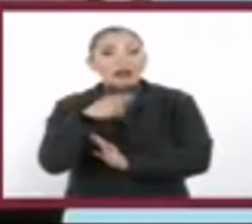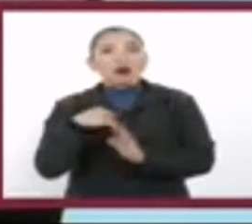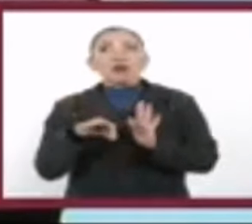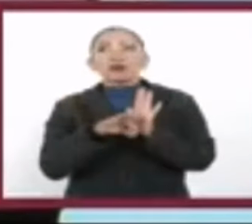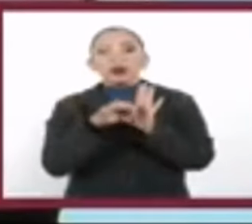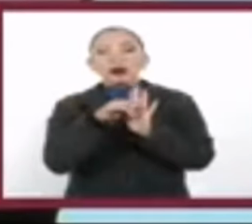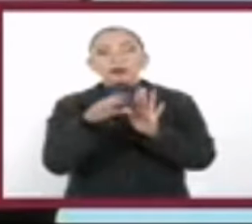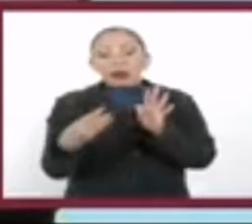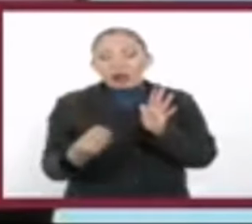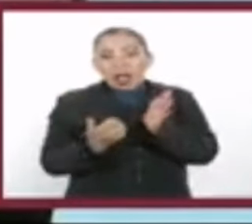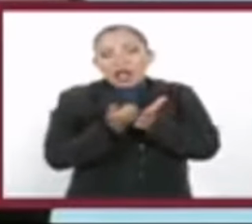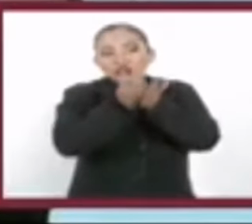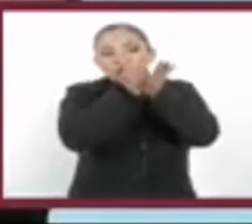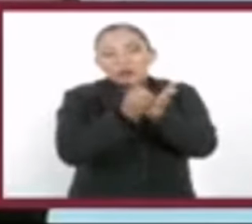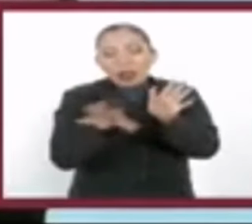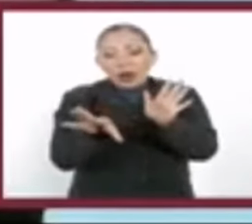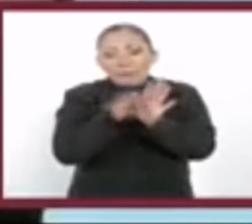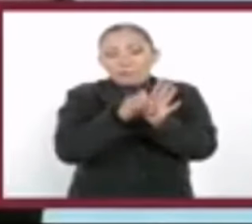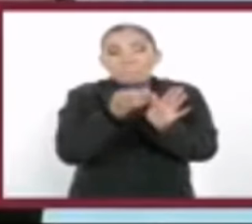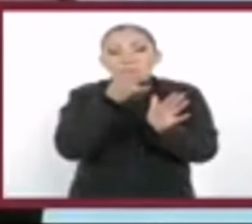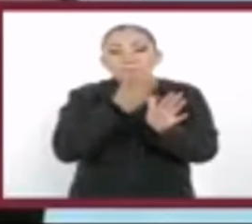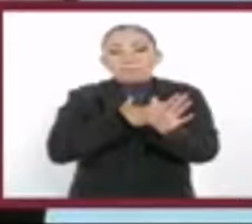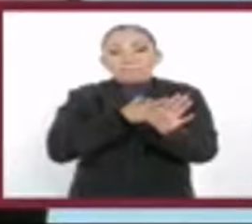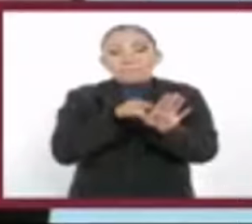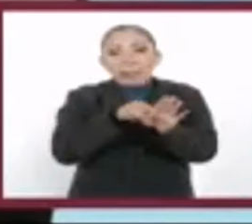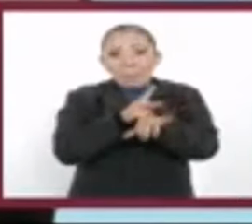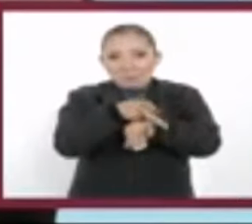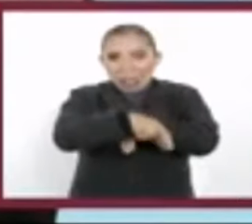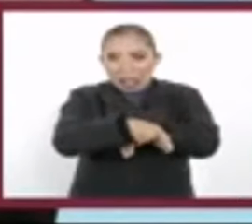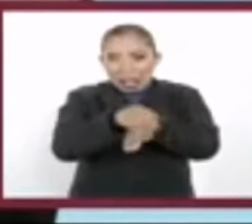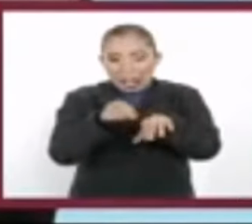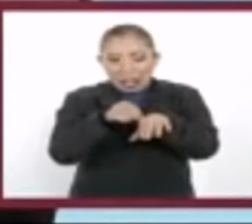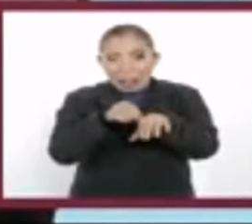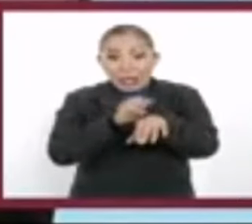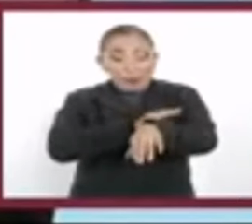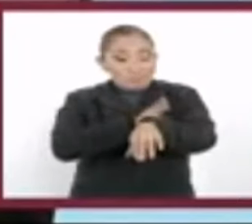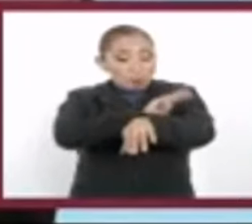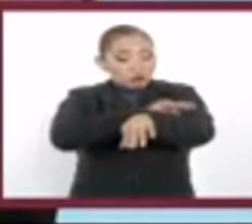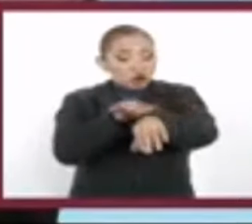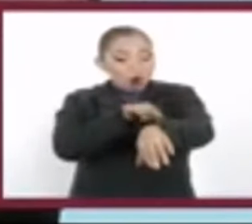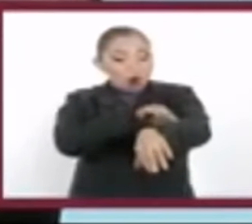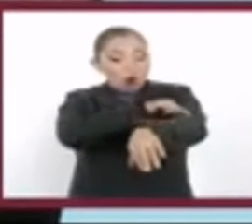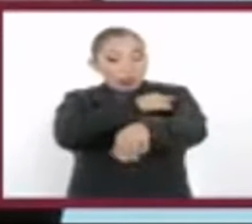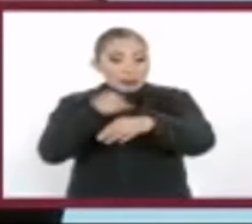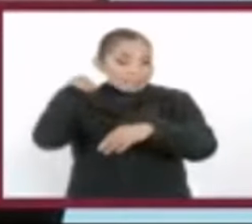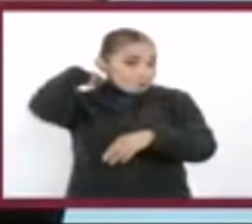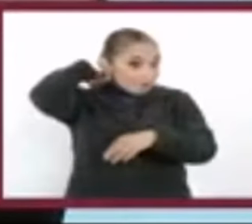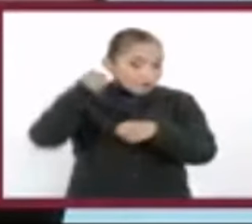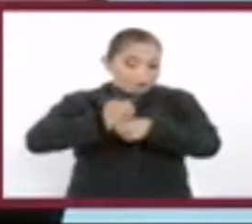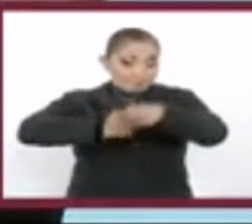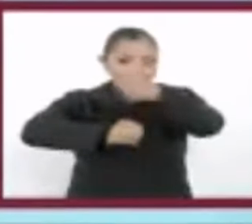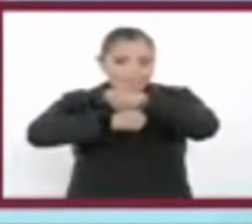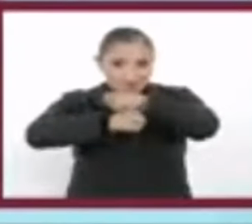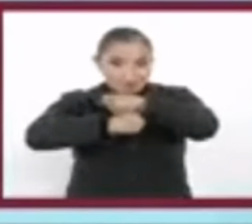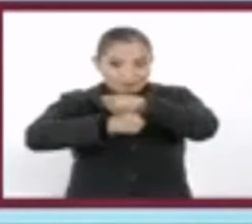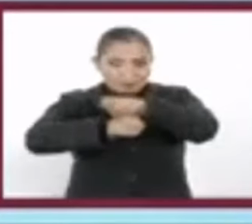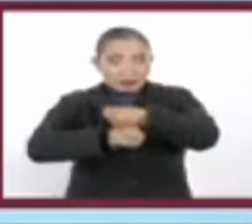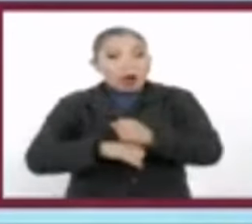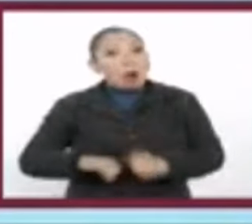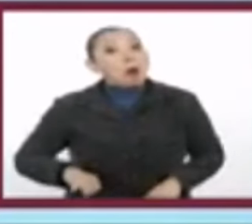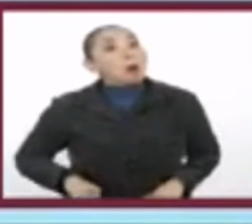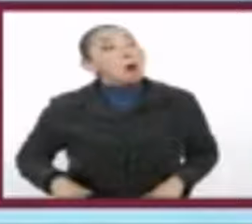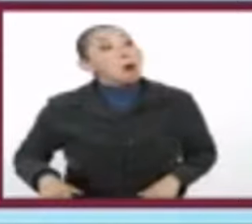en el cual interviene el receptor, ubicado en la piel, el músculo y la médula espinal.